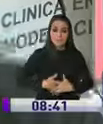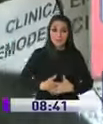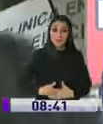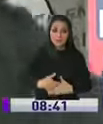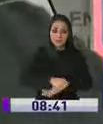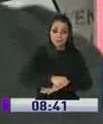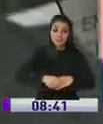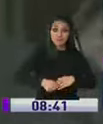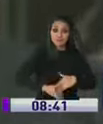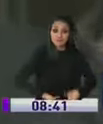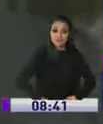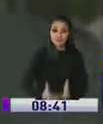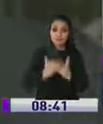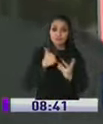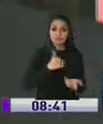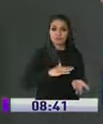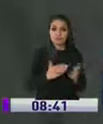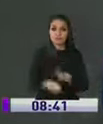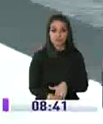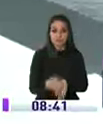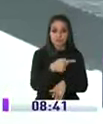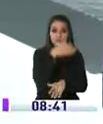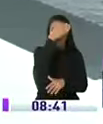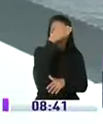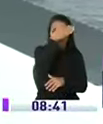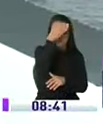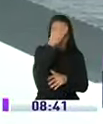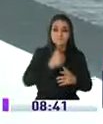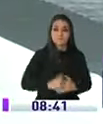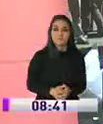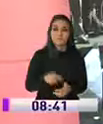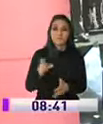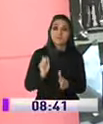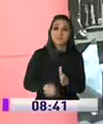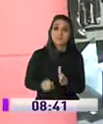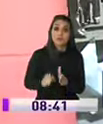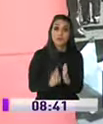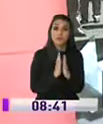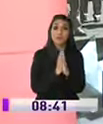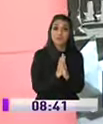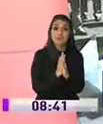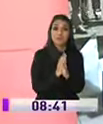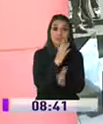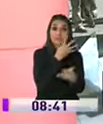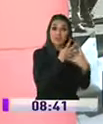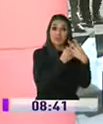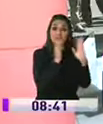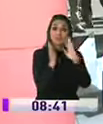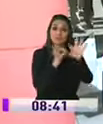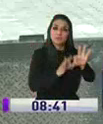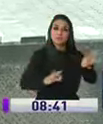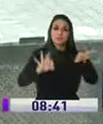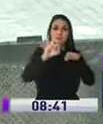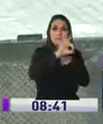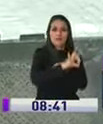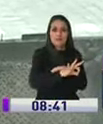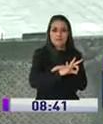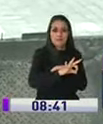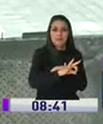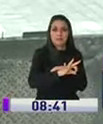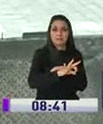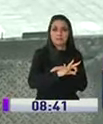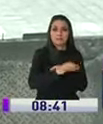una cesárea en esta casa asistencial. Esta vez su abogado solicitó que se sustituya la prisión preventiva que pesa sobre su defendido desde